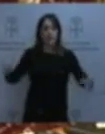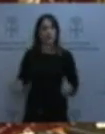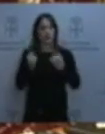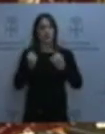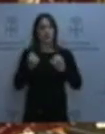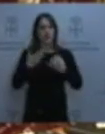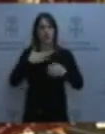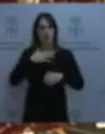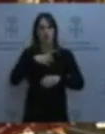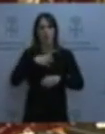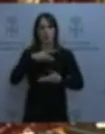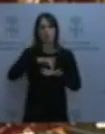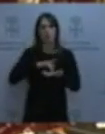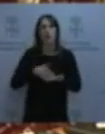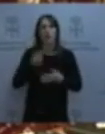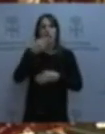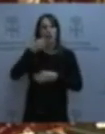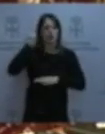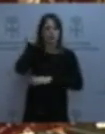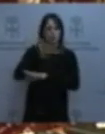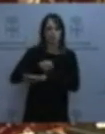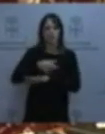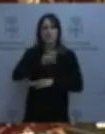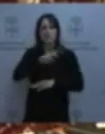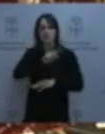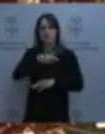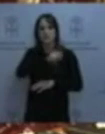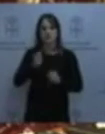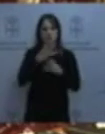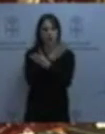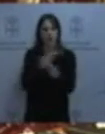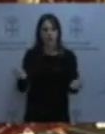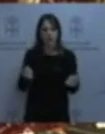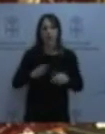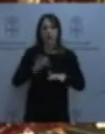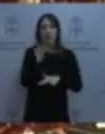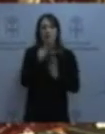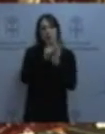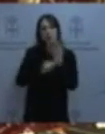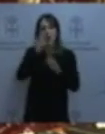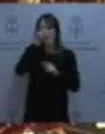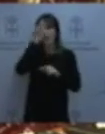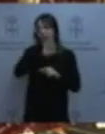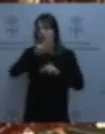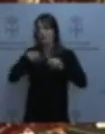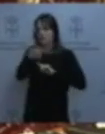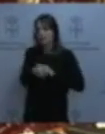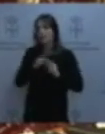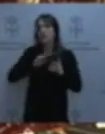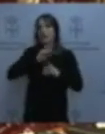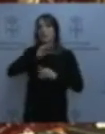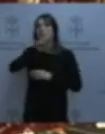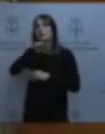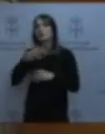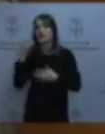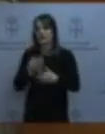que comienza a caer el régimen de Ceausescu. Hacen un programa, años después, donde les preguntan exactamente cómo reaccionaban